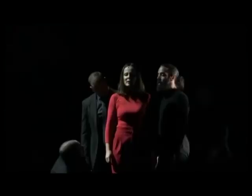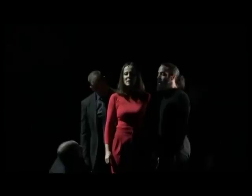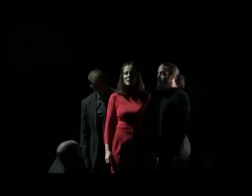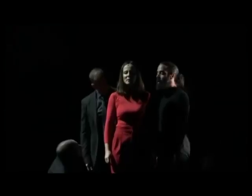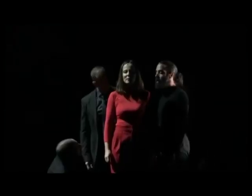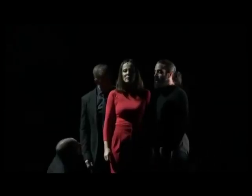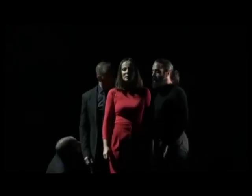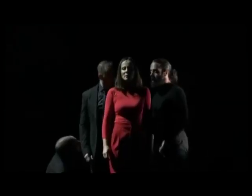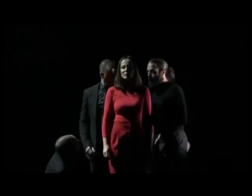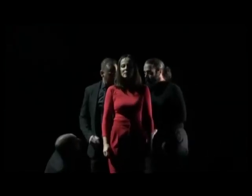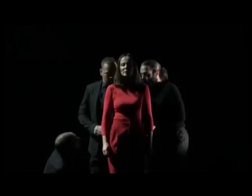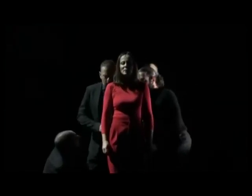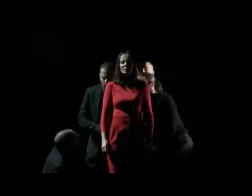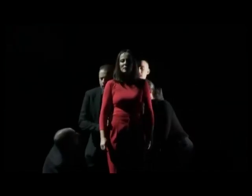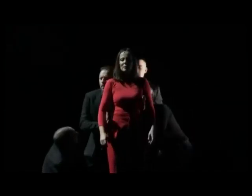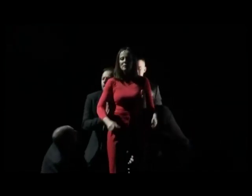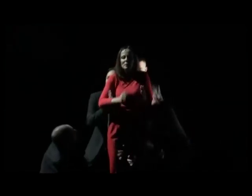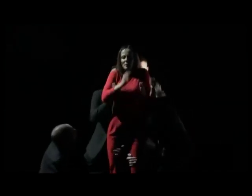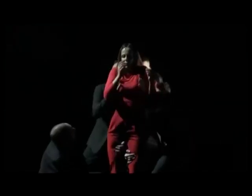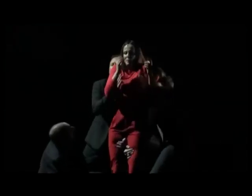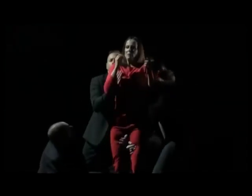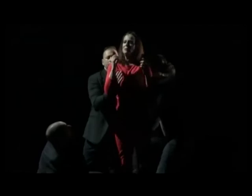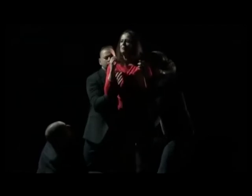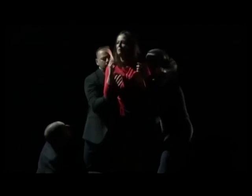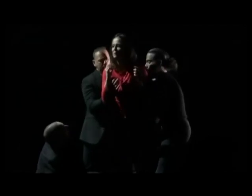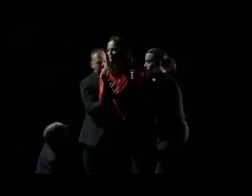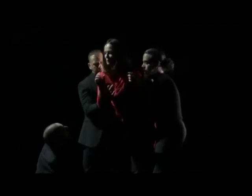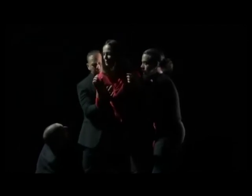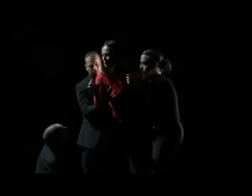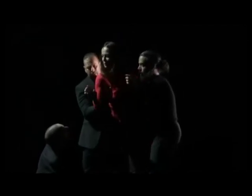descanso oscilan entre los 10 y los 25 euros.